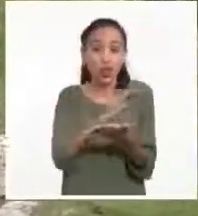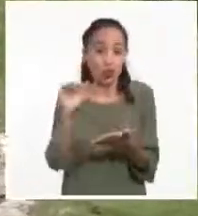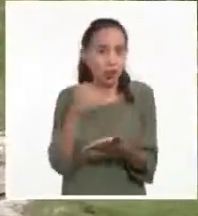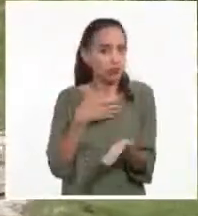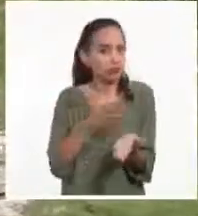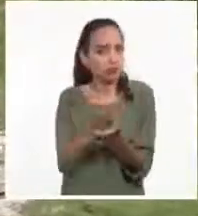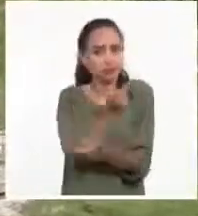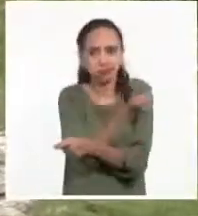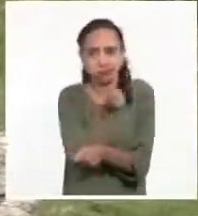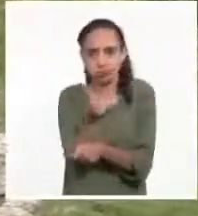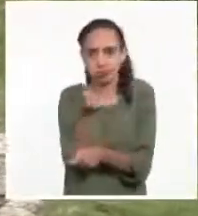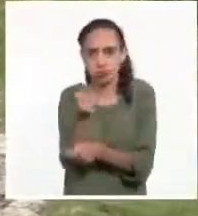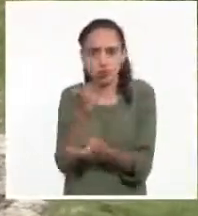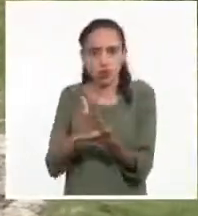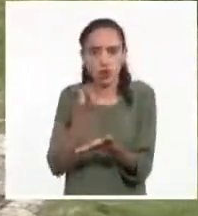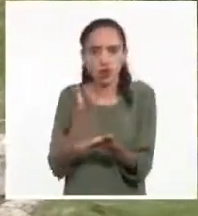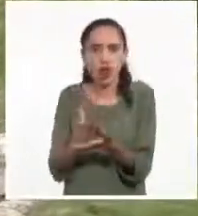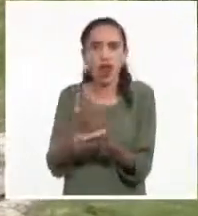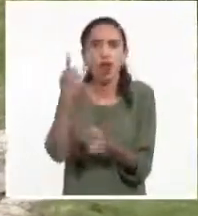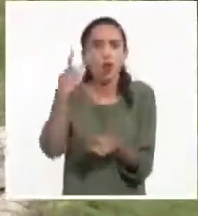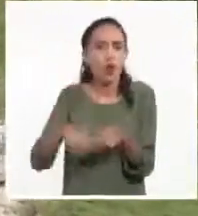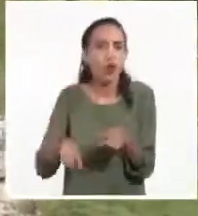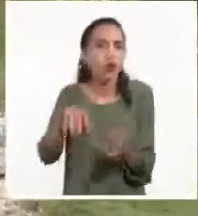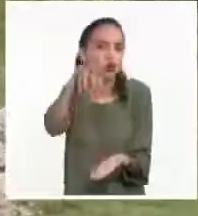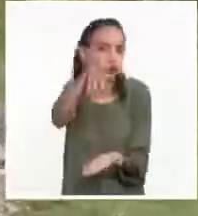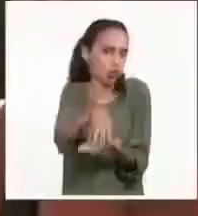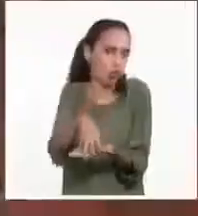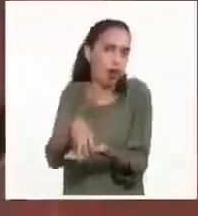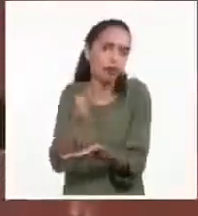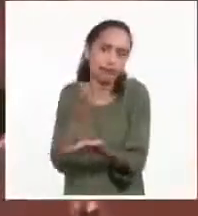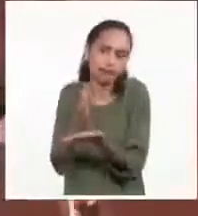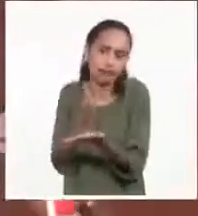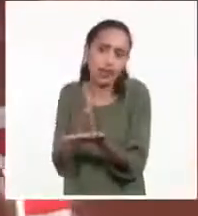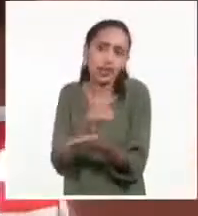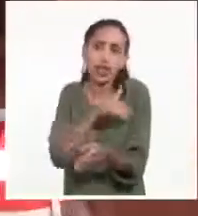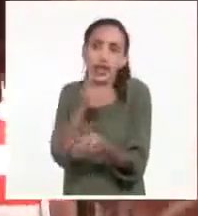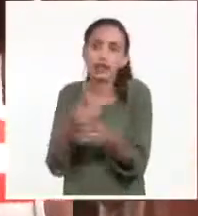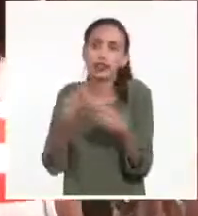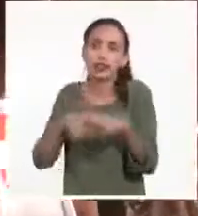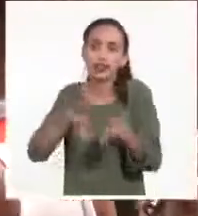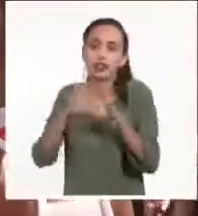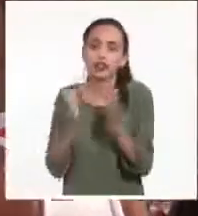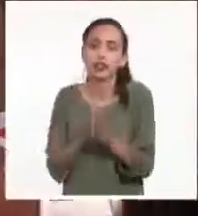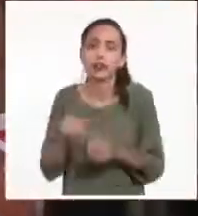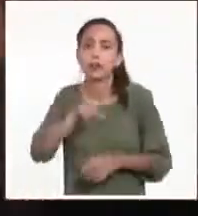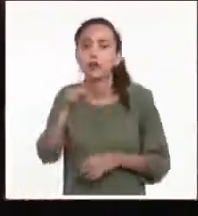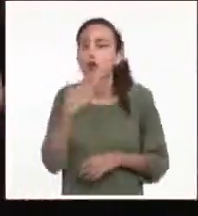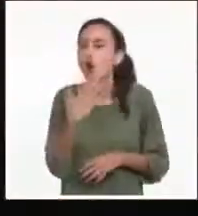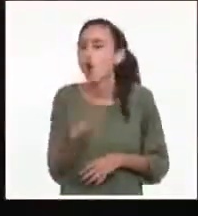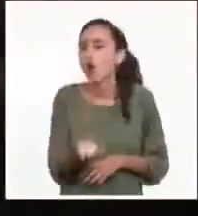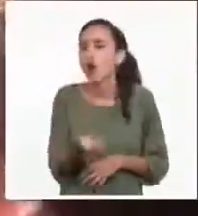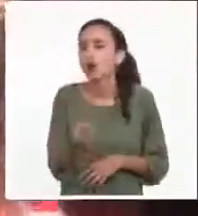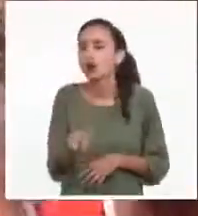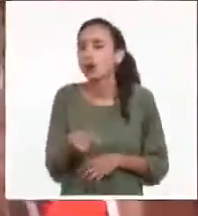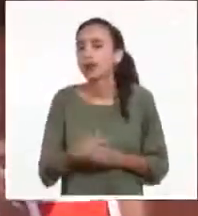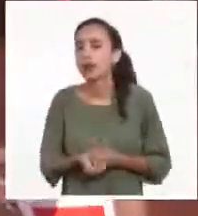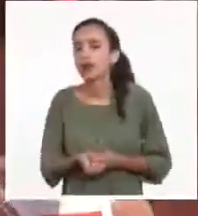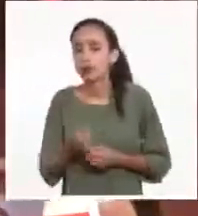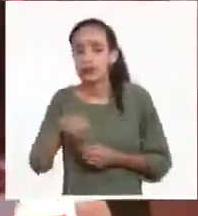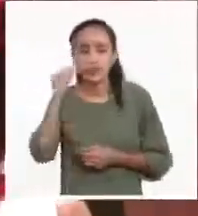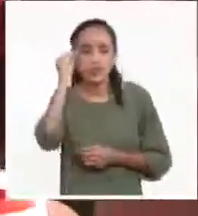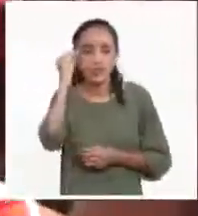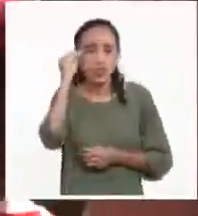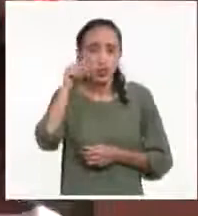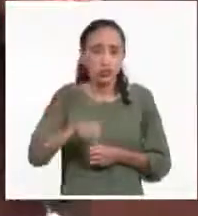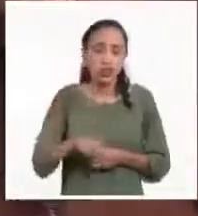curso escolar con alternativas hasta su total recuperación. ¿Cómo les va? Bien. Sabemos que están en situación difícil ahora por los daños que